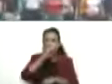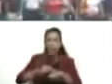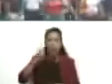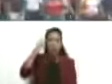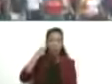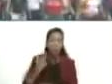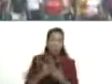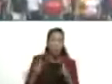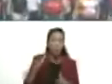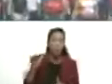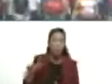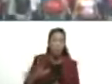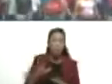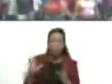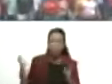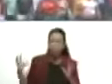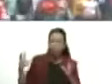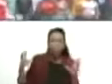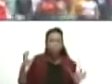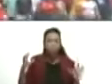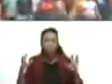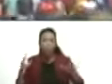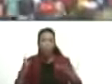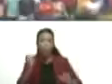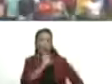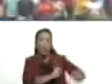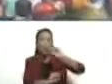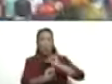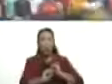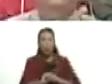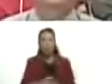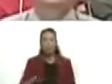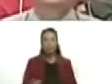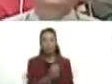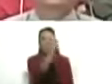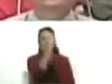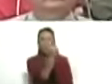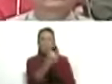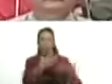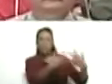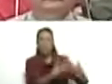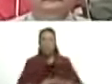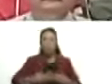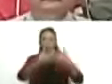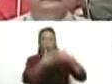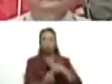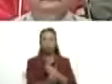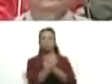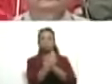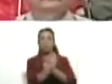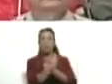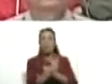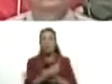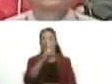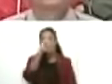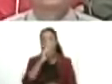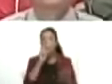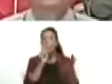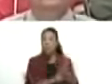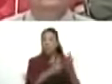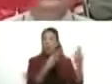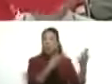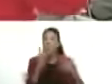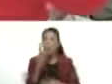libertador contra el proyecto colonizador del imperialismo en la década de los 90.